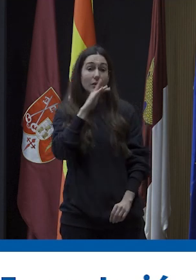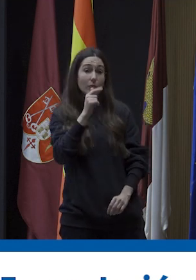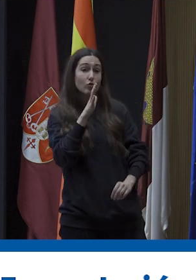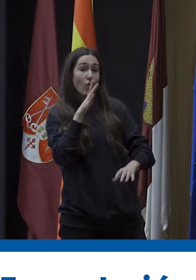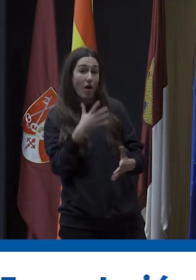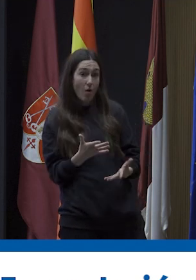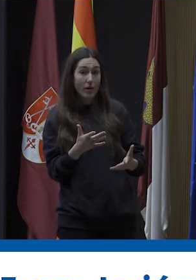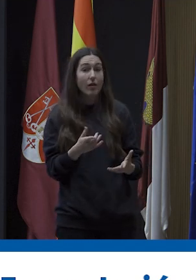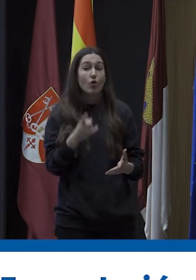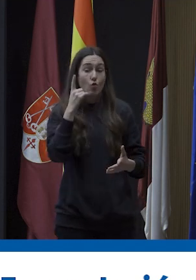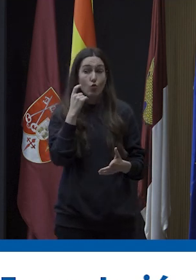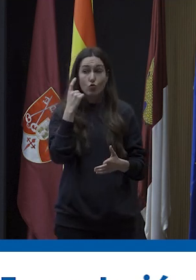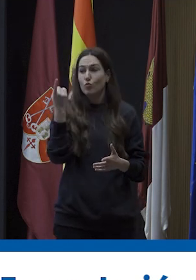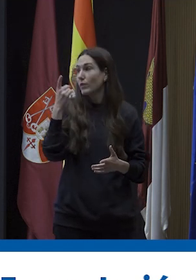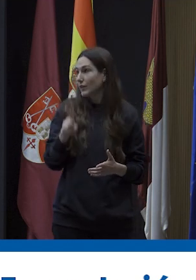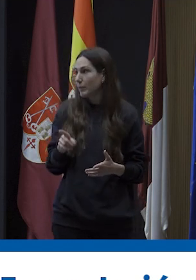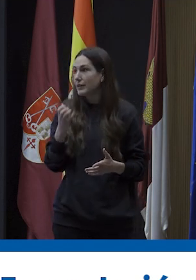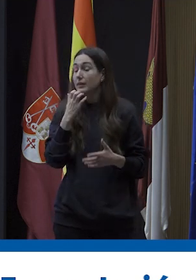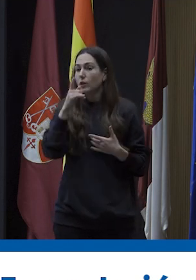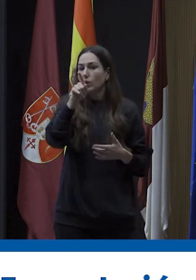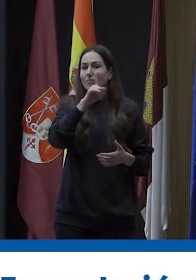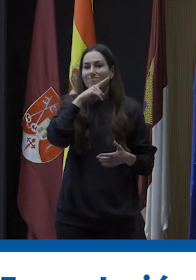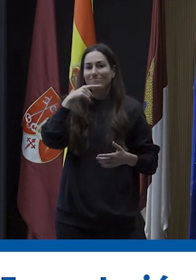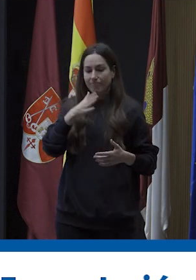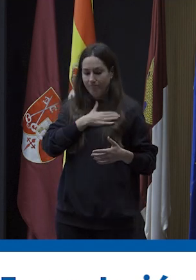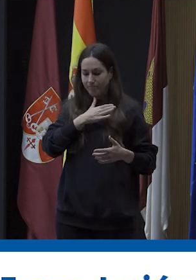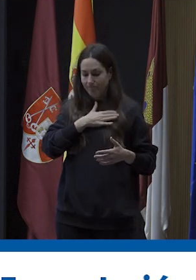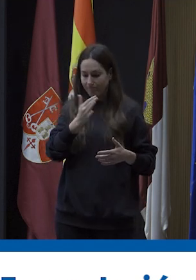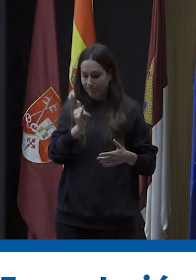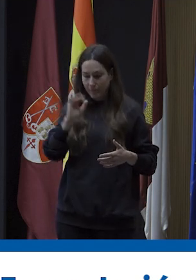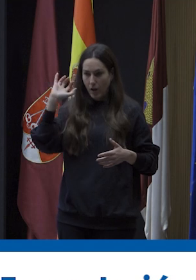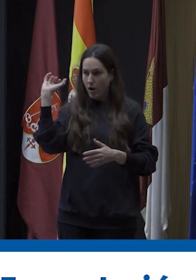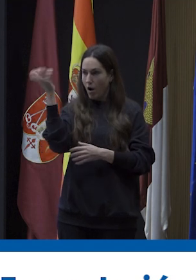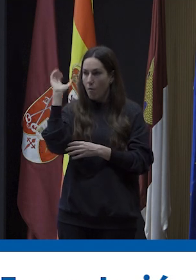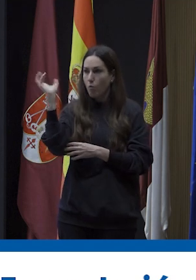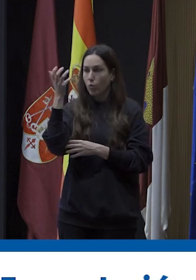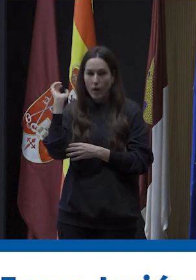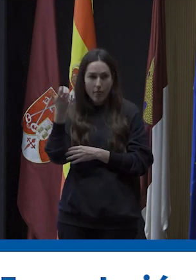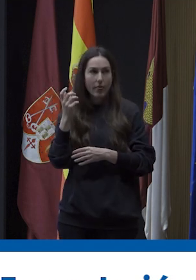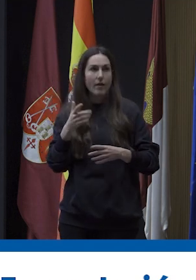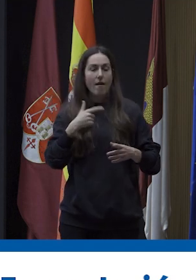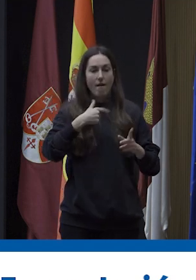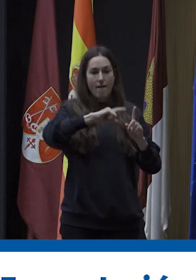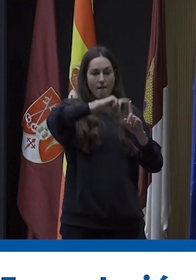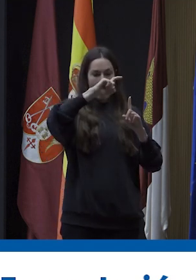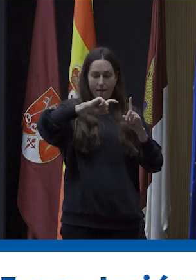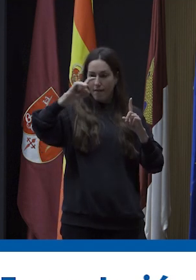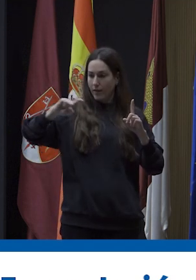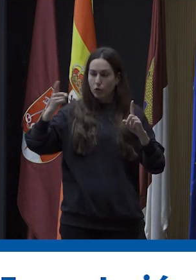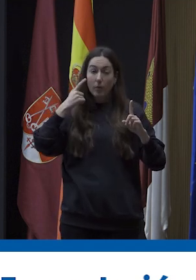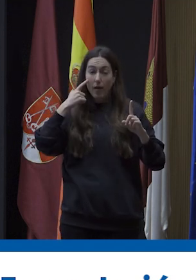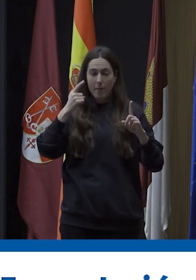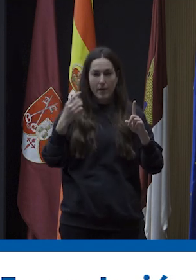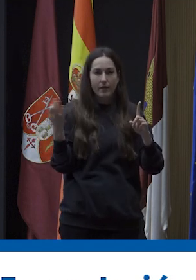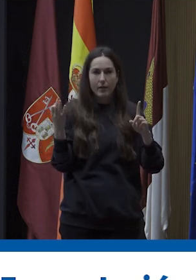también acostumbrados a ver, bueno, pues que si uno tiene un dolor torácico, enseguida viene una ambulancia, te atienden, te hacen un electro para ver qué está pasando